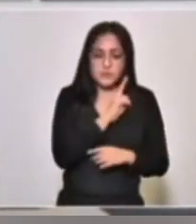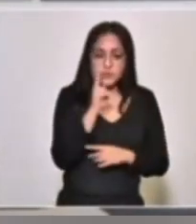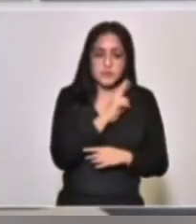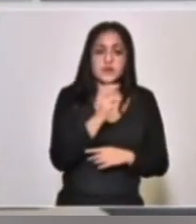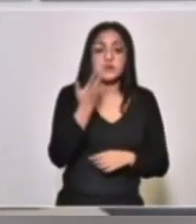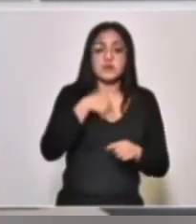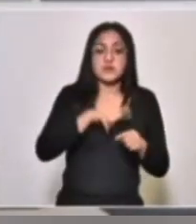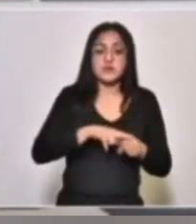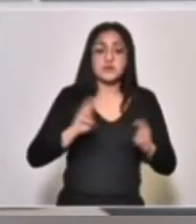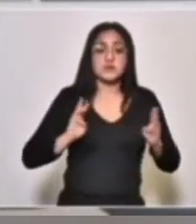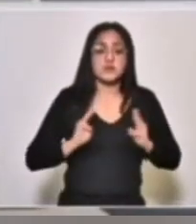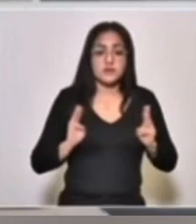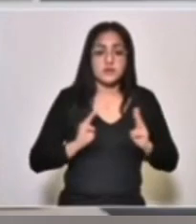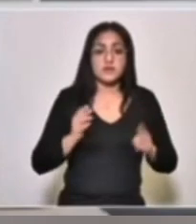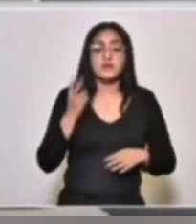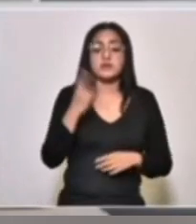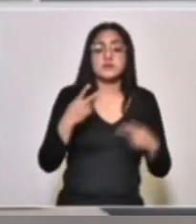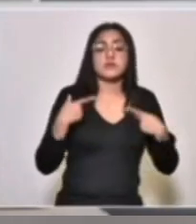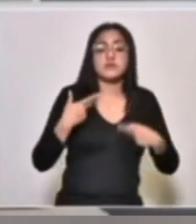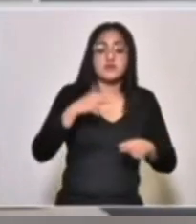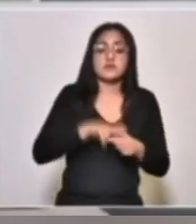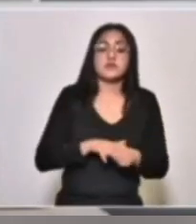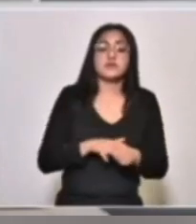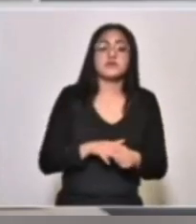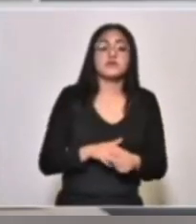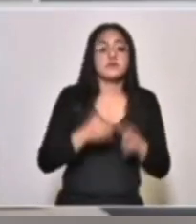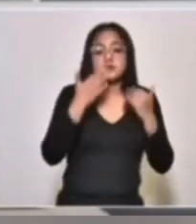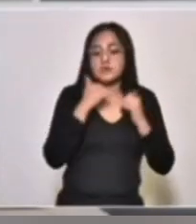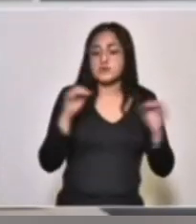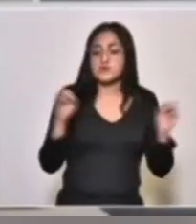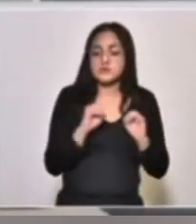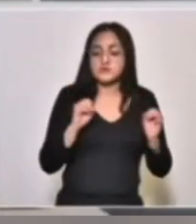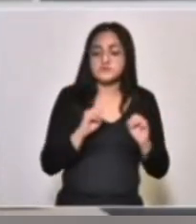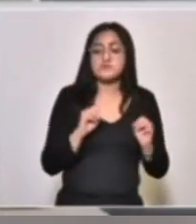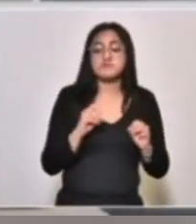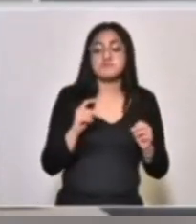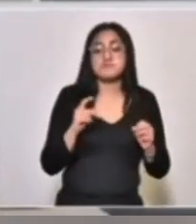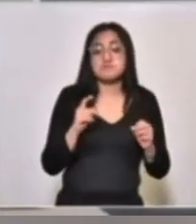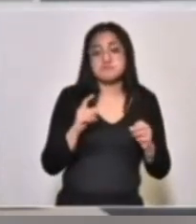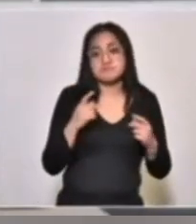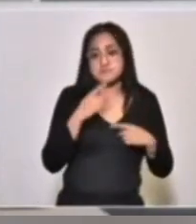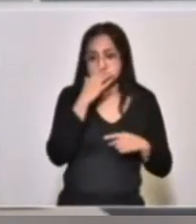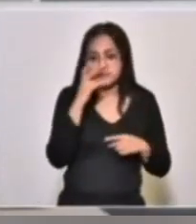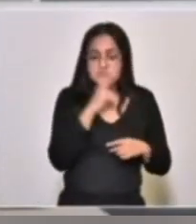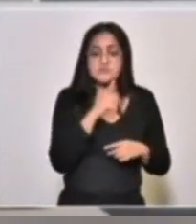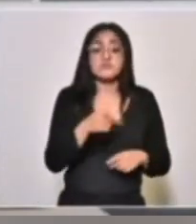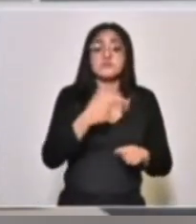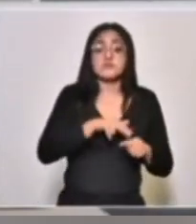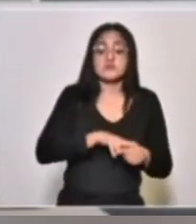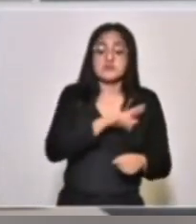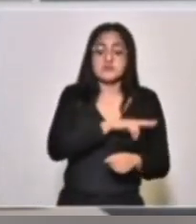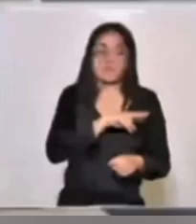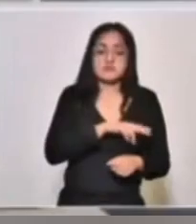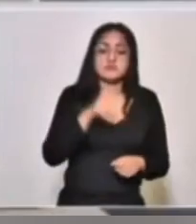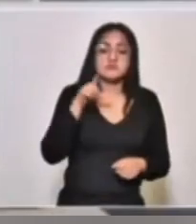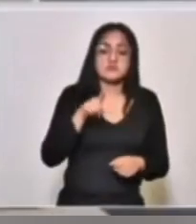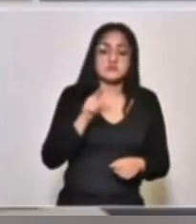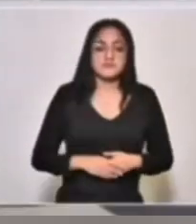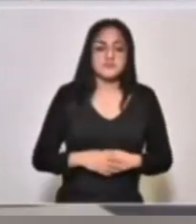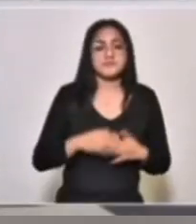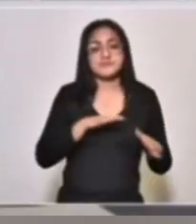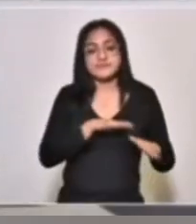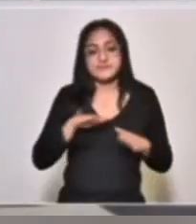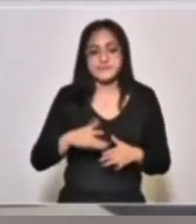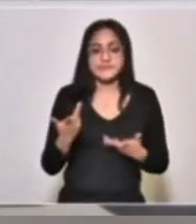intubados. El hospital militar, 3 hospitalizados, no tiene pacientes intubados. Los hospitales privados, 17